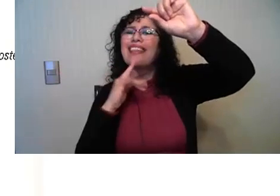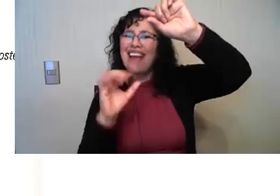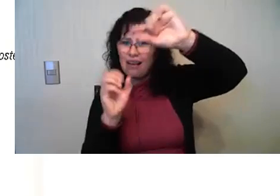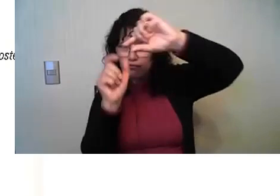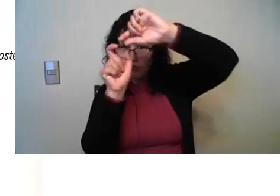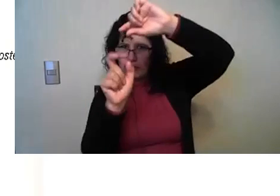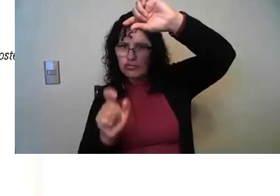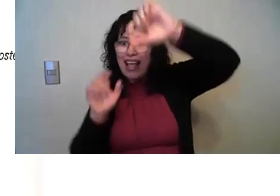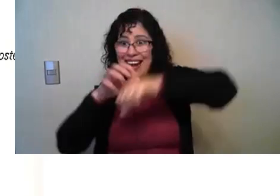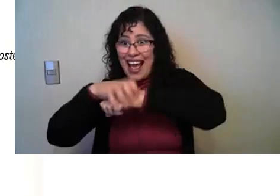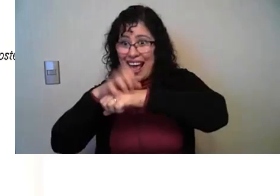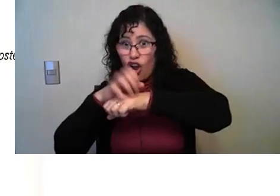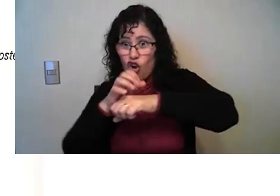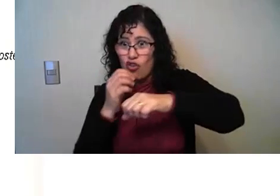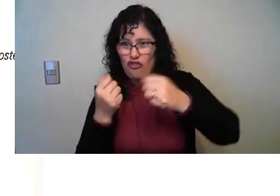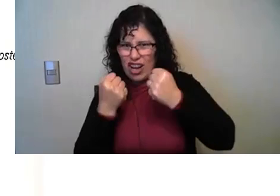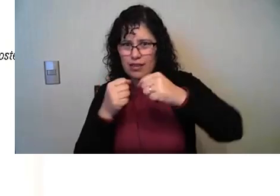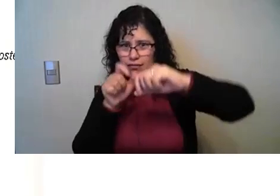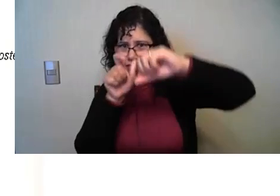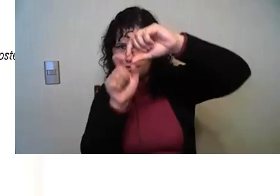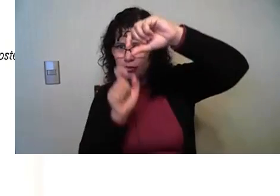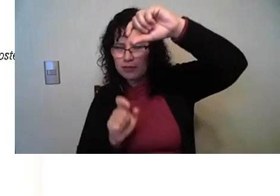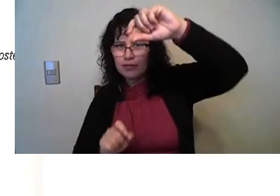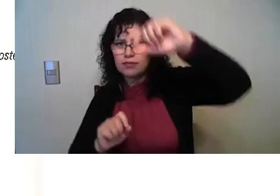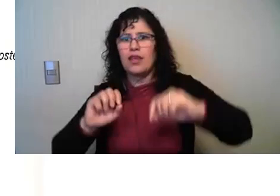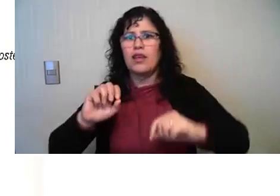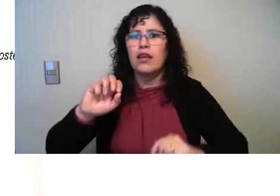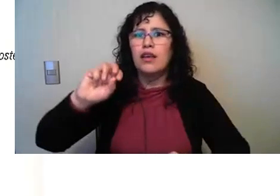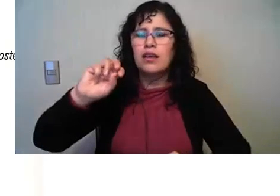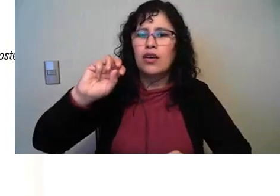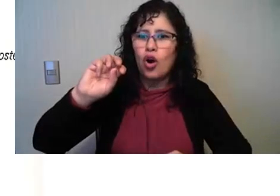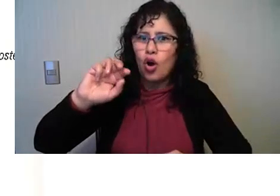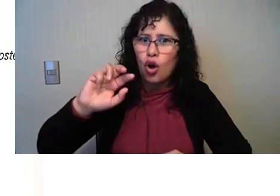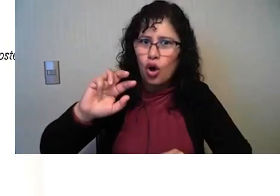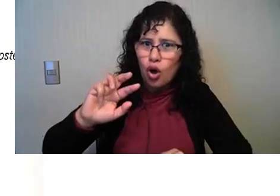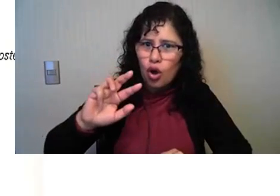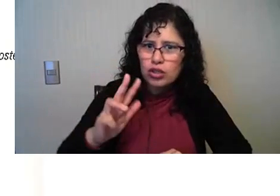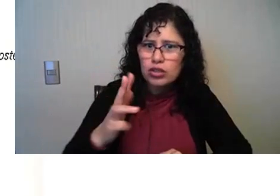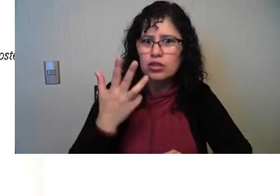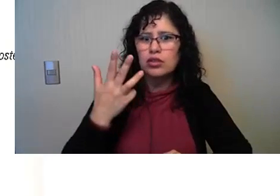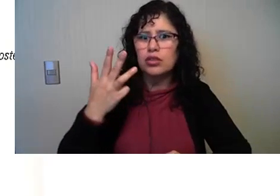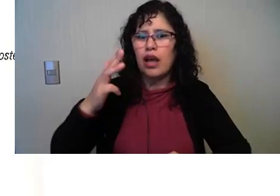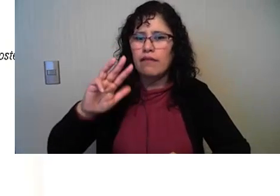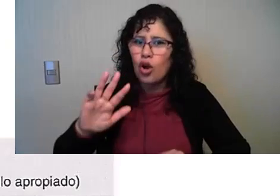decir, tercero, cuarto, sexto y décimo segundo, son todos somáticos y eso lo pueden